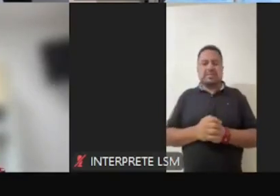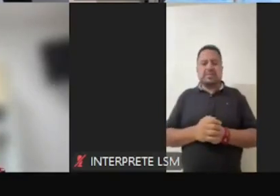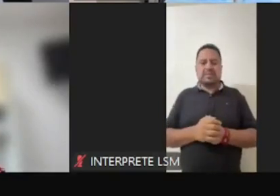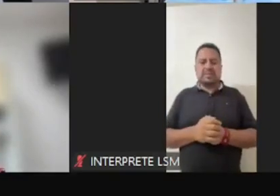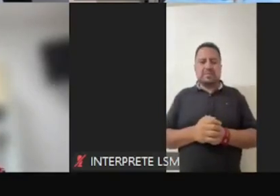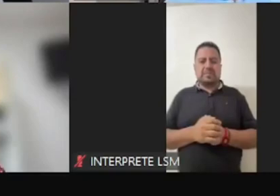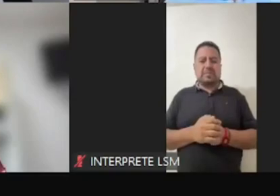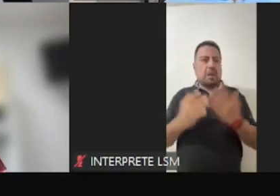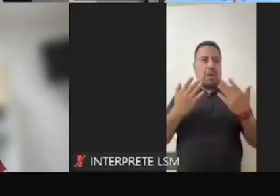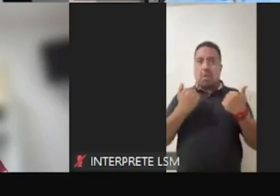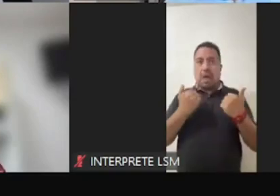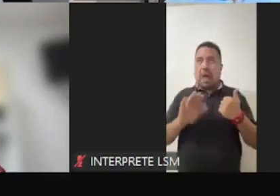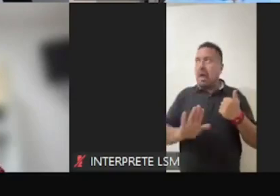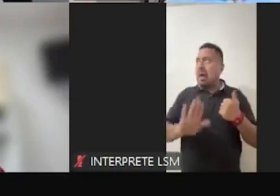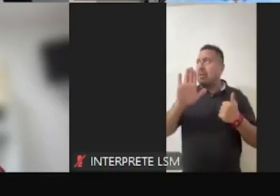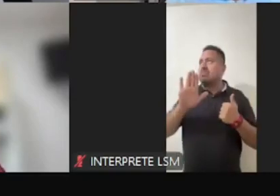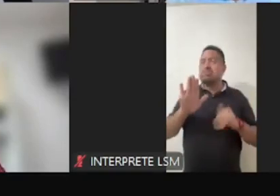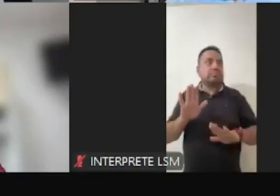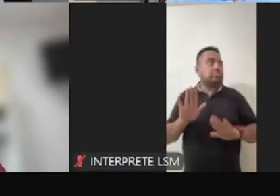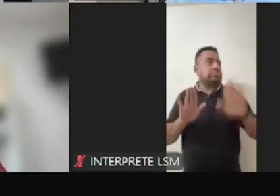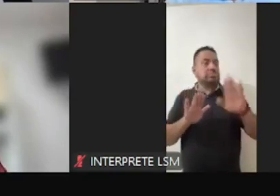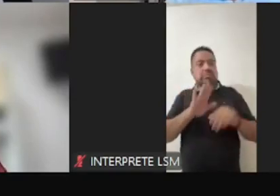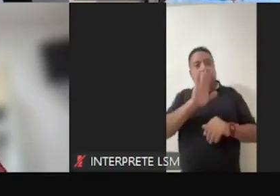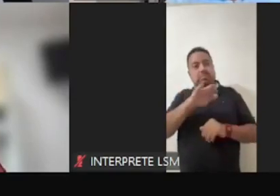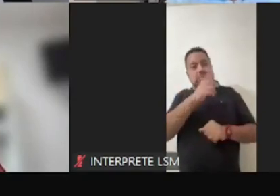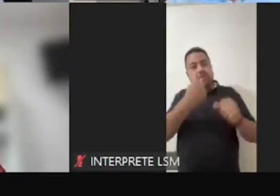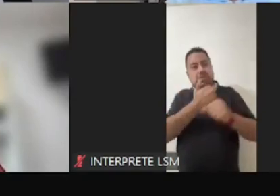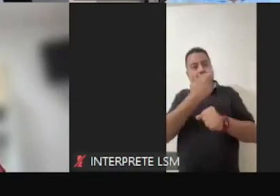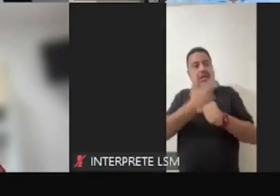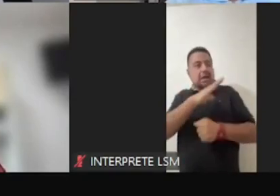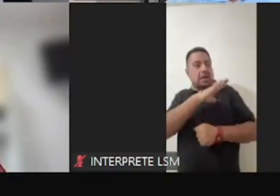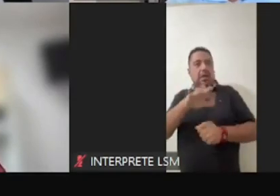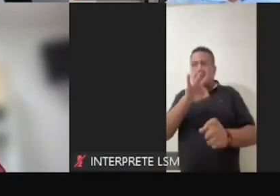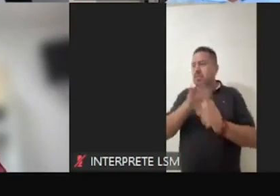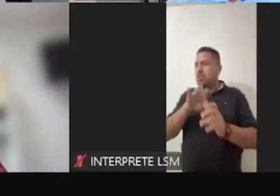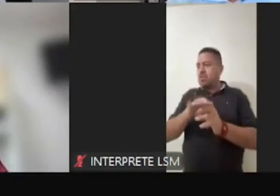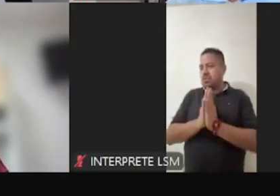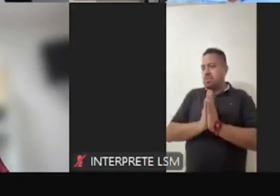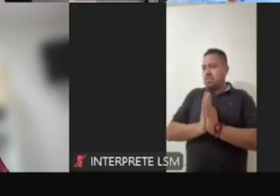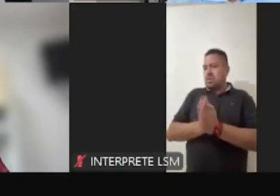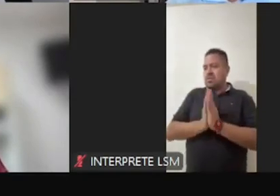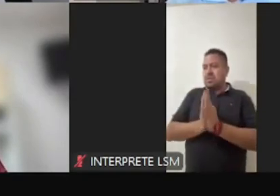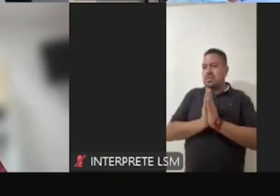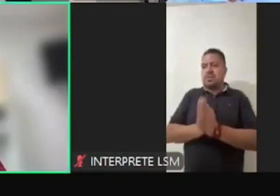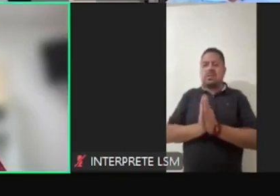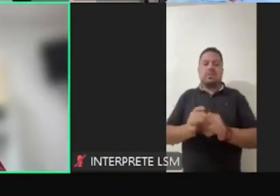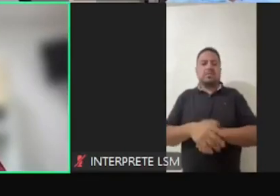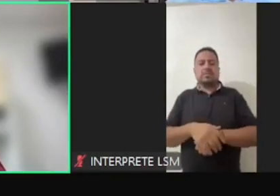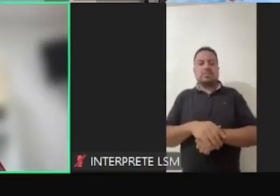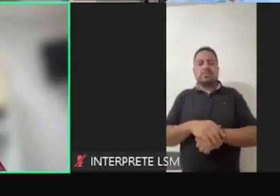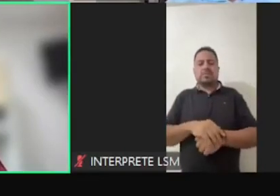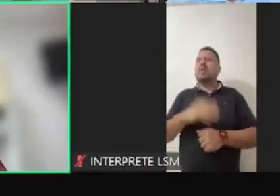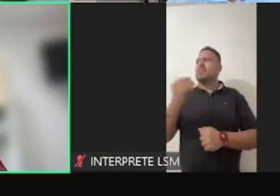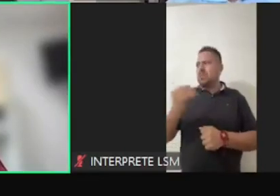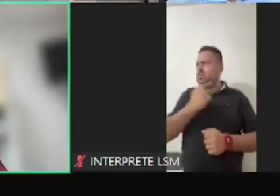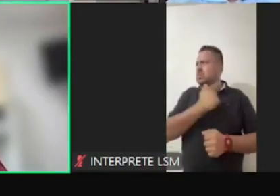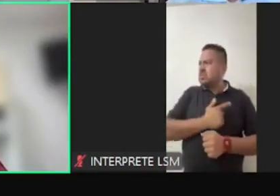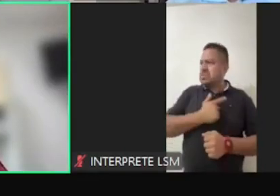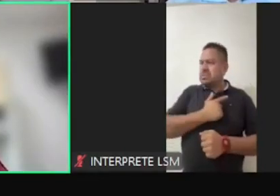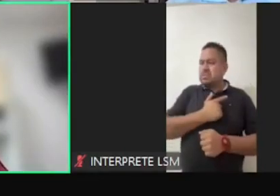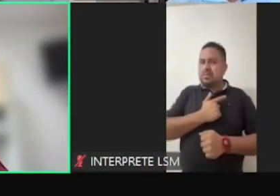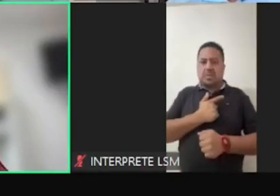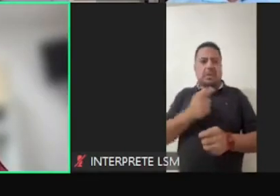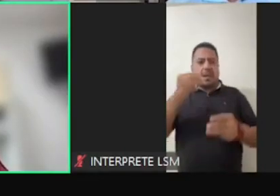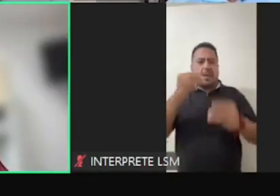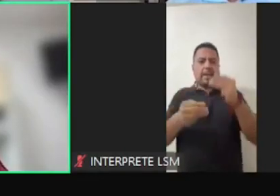No habiendo comentarios al respecto secretaria general la votación respectiva por favor con gusto magistrada presidenta magistrado